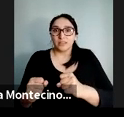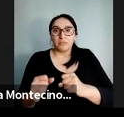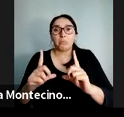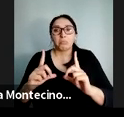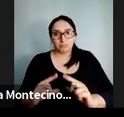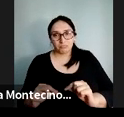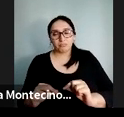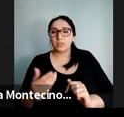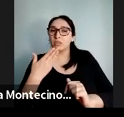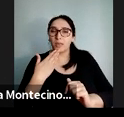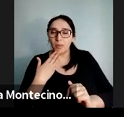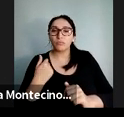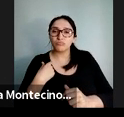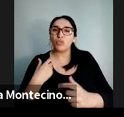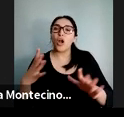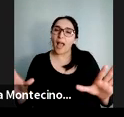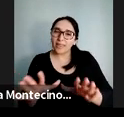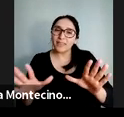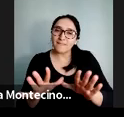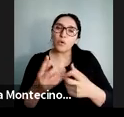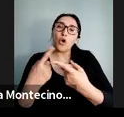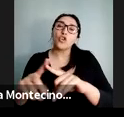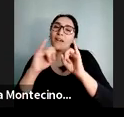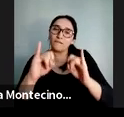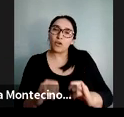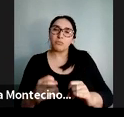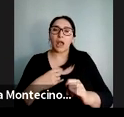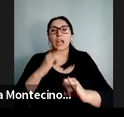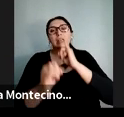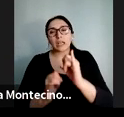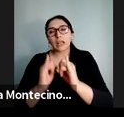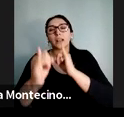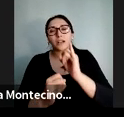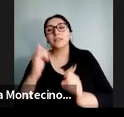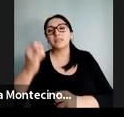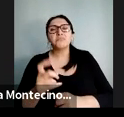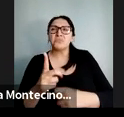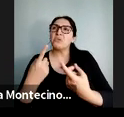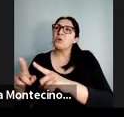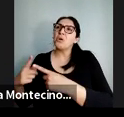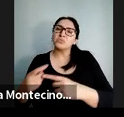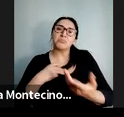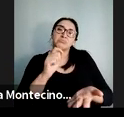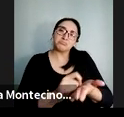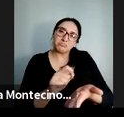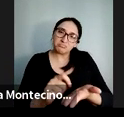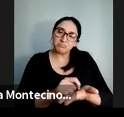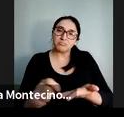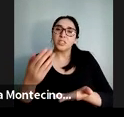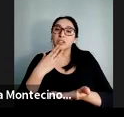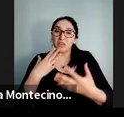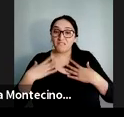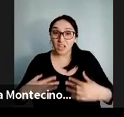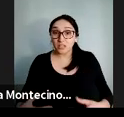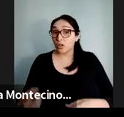plantear otras formas de hacer activismo, ¿cierto? Que no se queden en lo digital y que pasen a lo físico, a